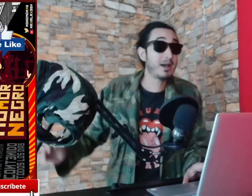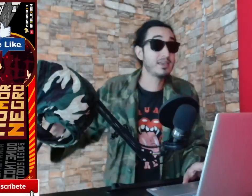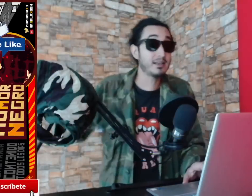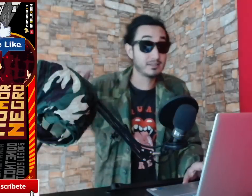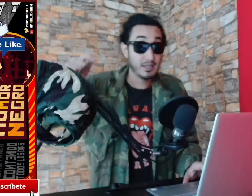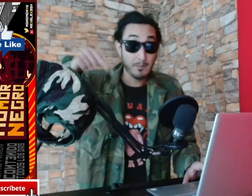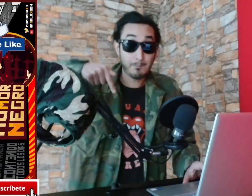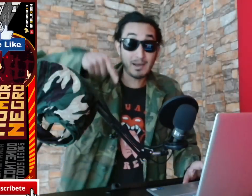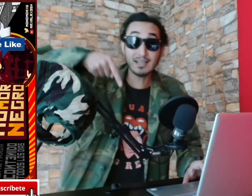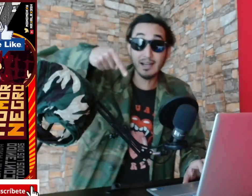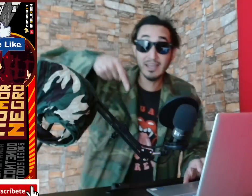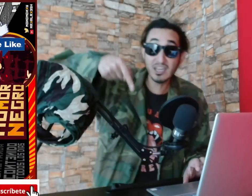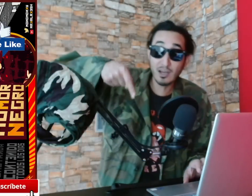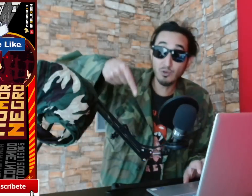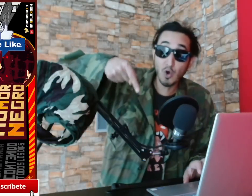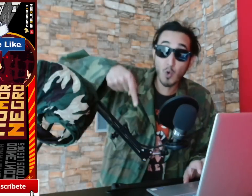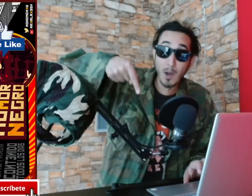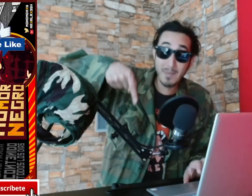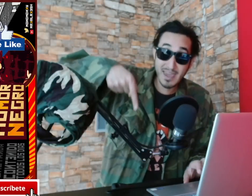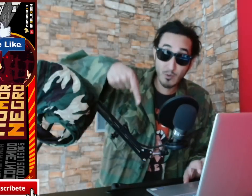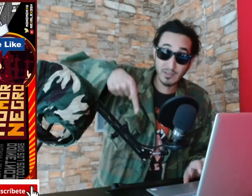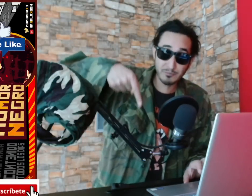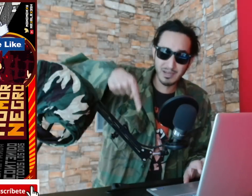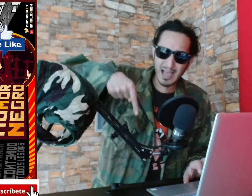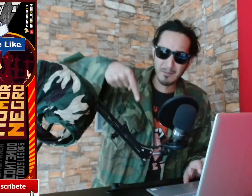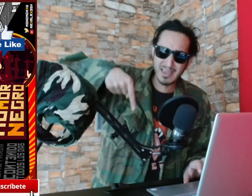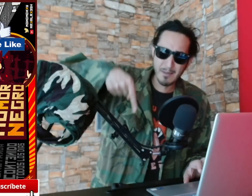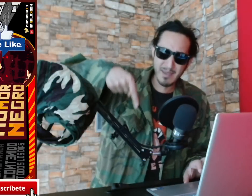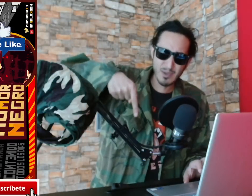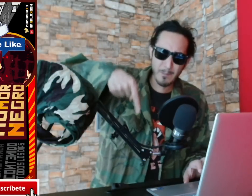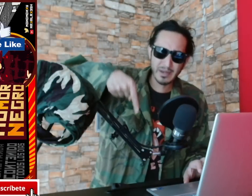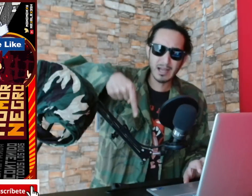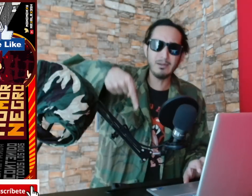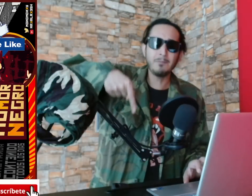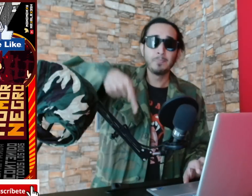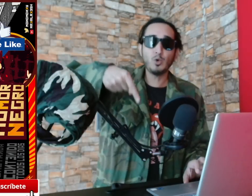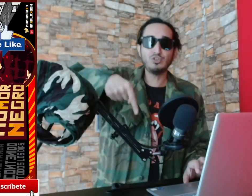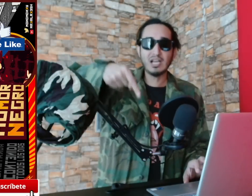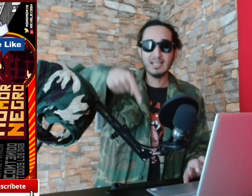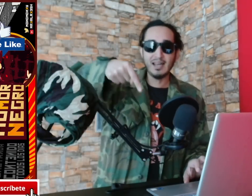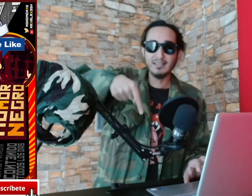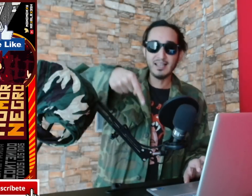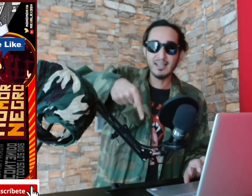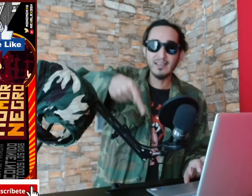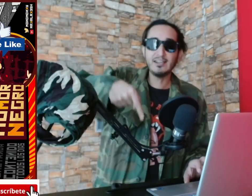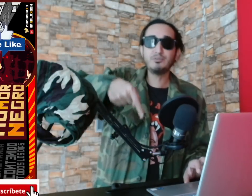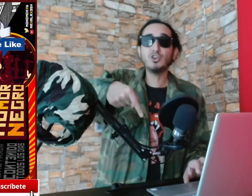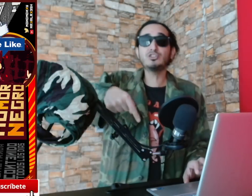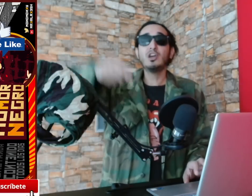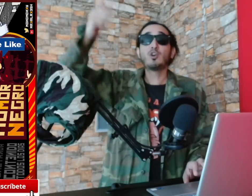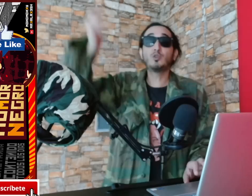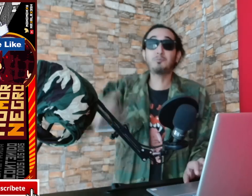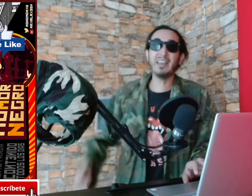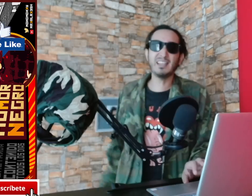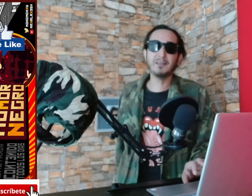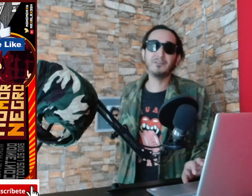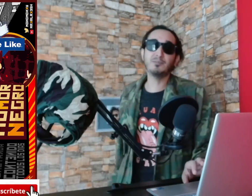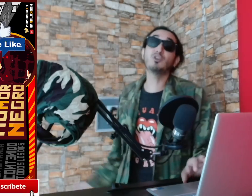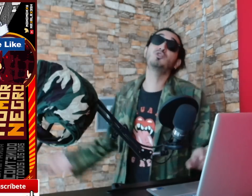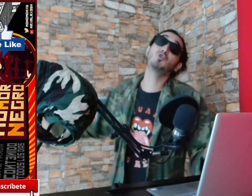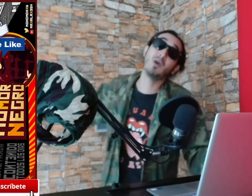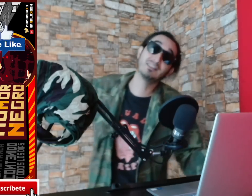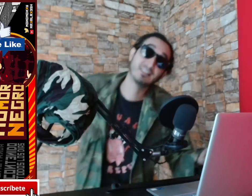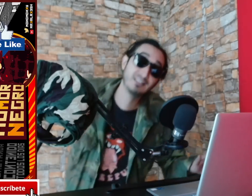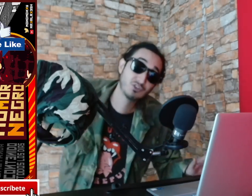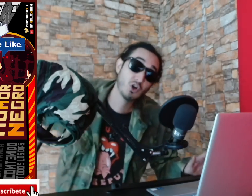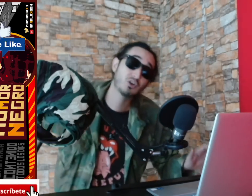que antes de que te vayas Pásale Y échale un ojo a México inexplicable y a México embriagable dos canales que están aquí en la descripción con sus páginas de